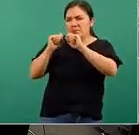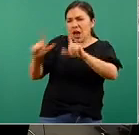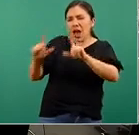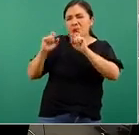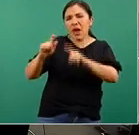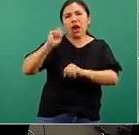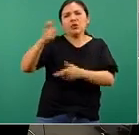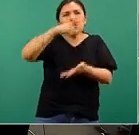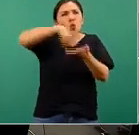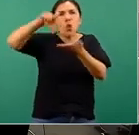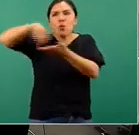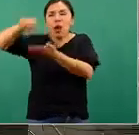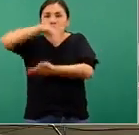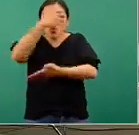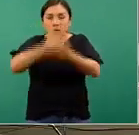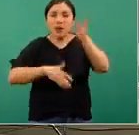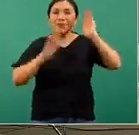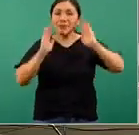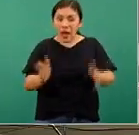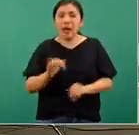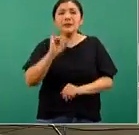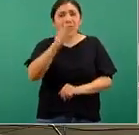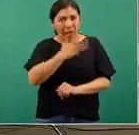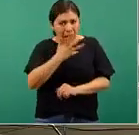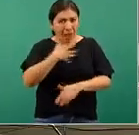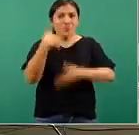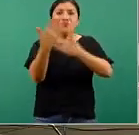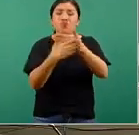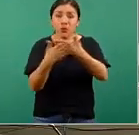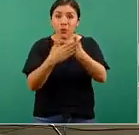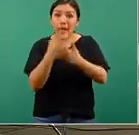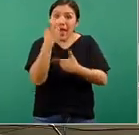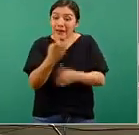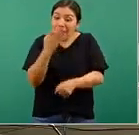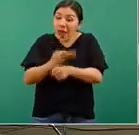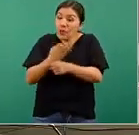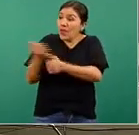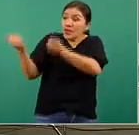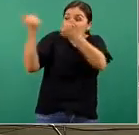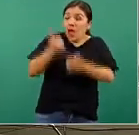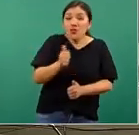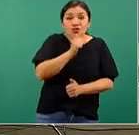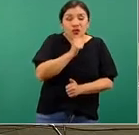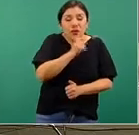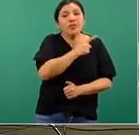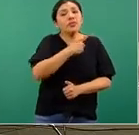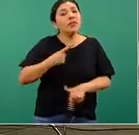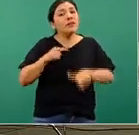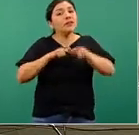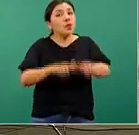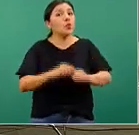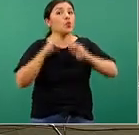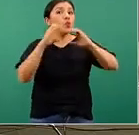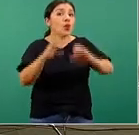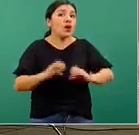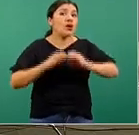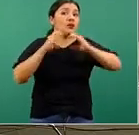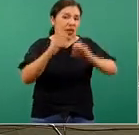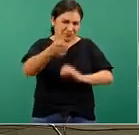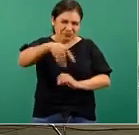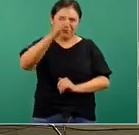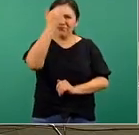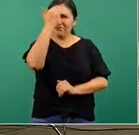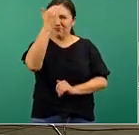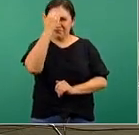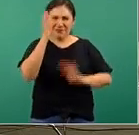ha contratado. Llegará y en tanto llega hay que mantener las medidas de protección que ya son